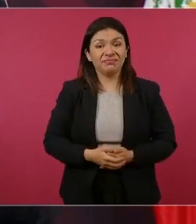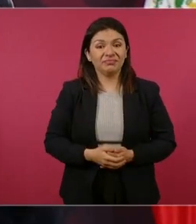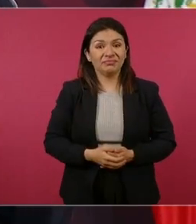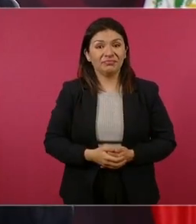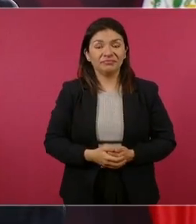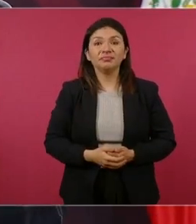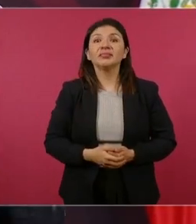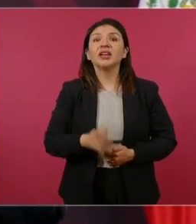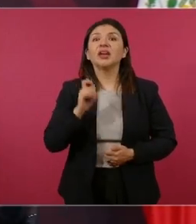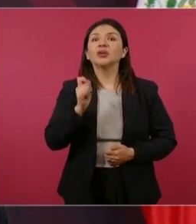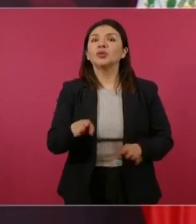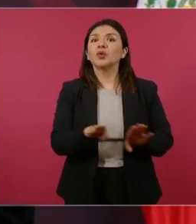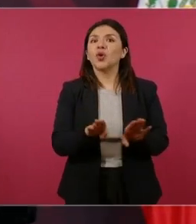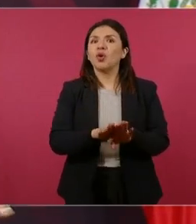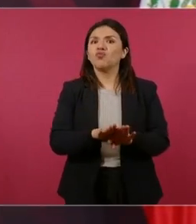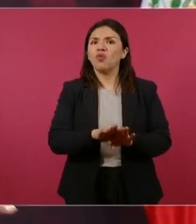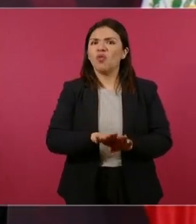el autoritarismo, pero